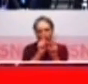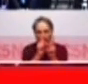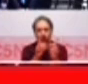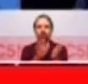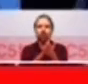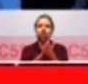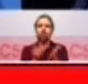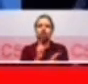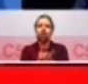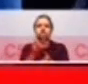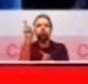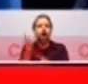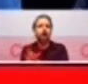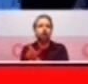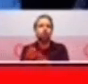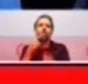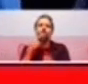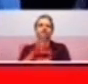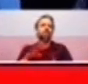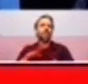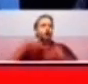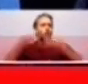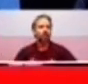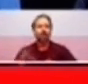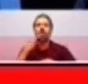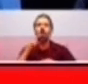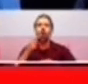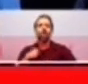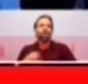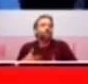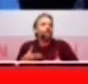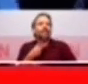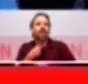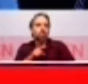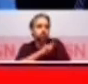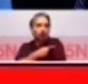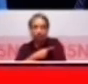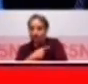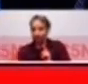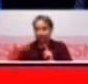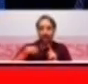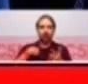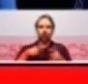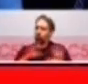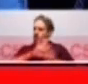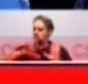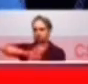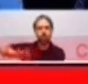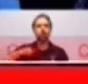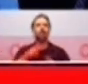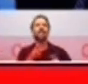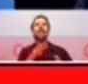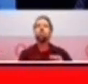hacerlo eh No claramente que no pero en esto yo coincido con lo que vos decías antes de terminar tu programa que es que todavía no se